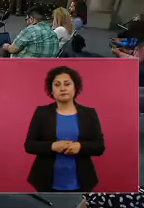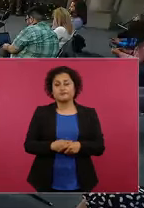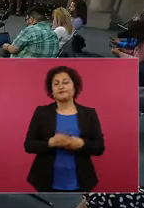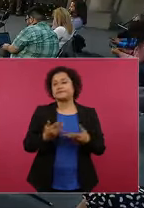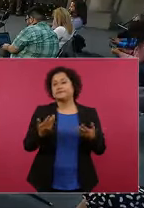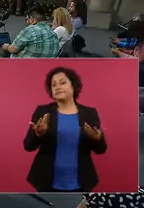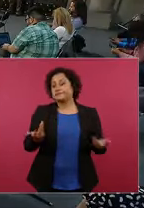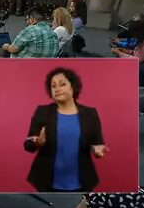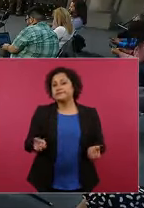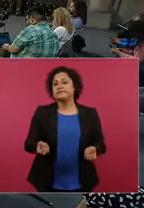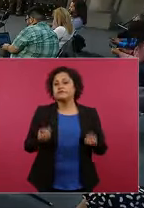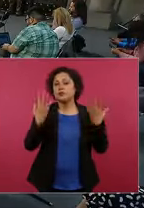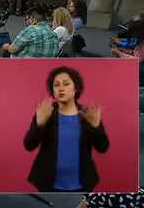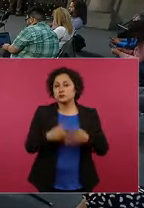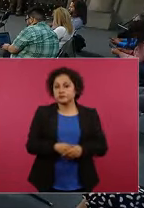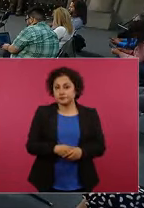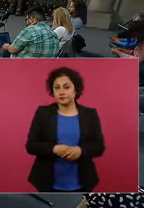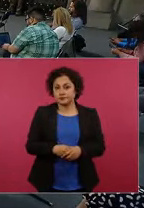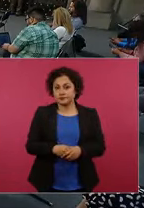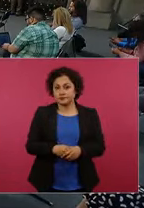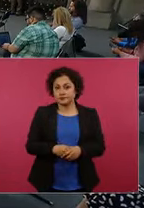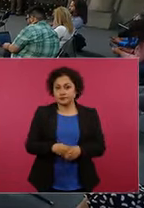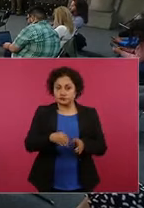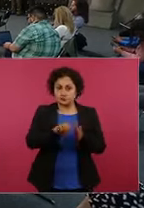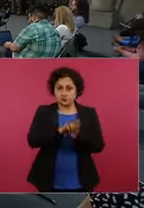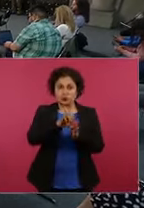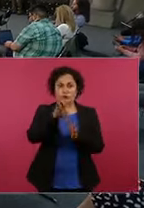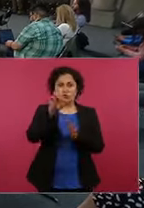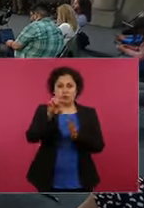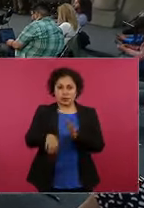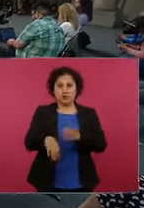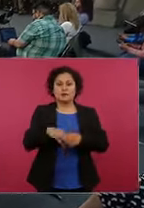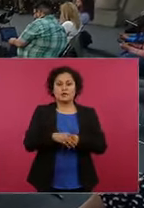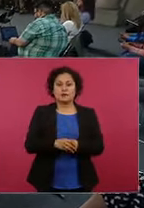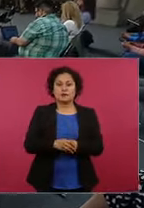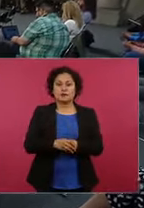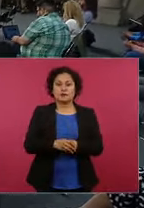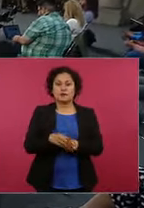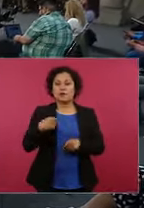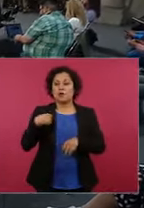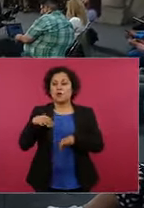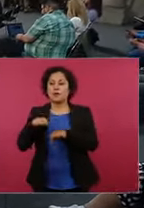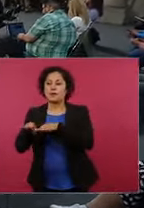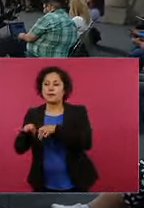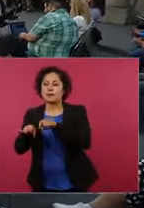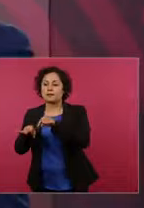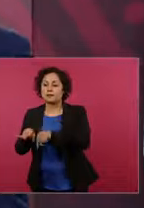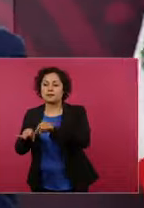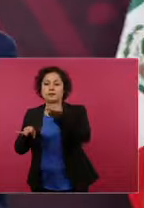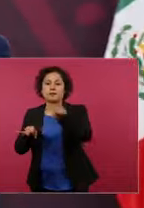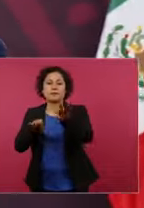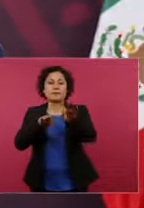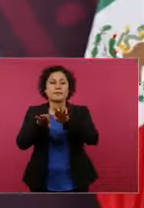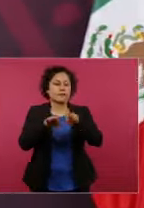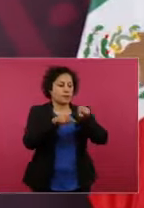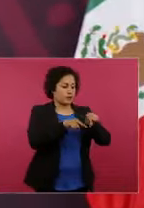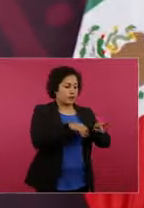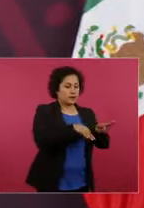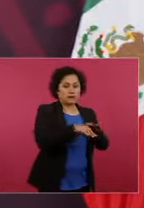¿Cuántos hay que cobran en tres instituciones al mismo tiempo?